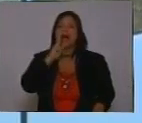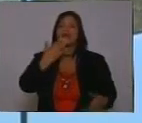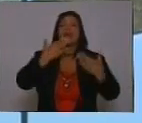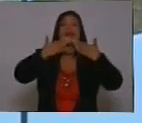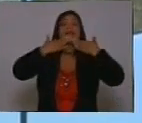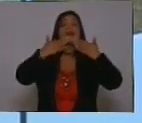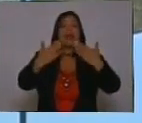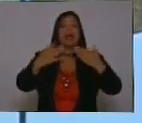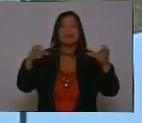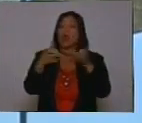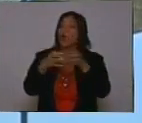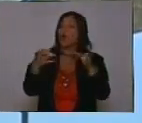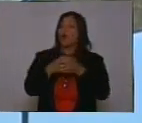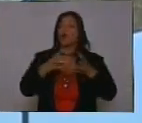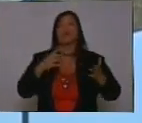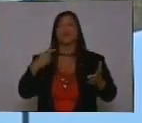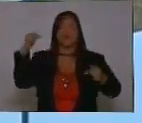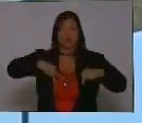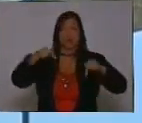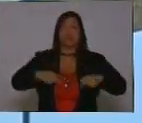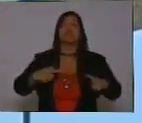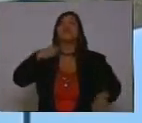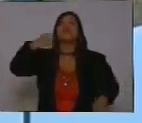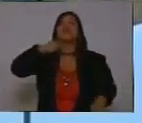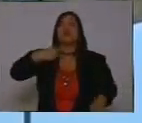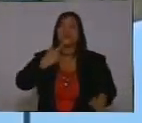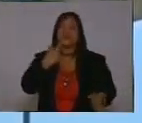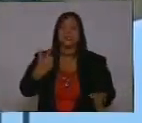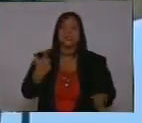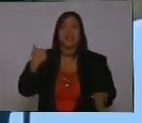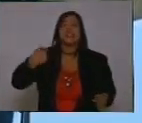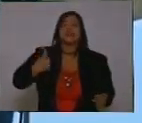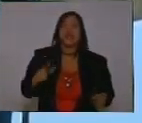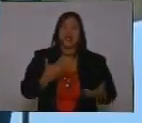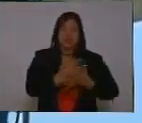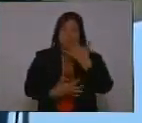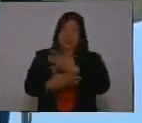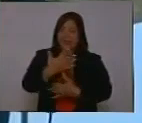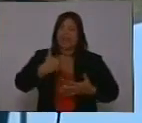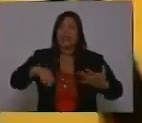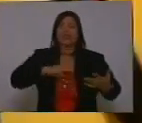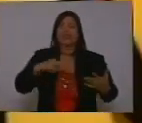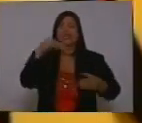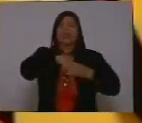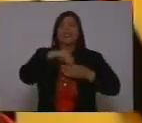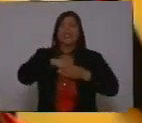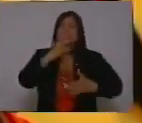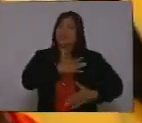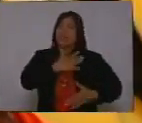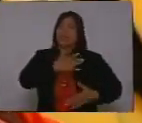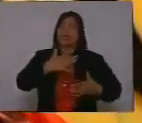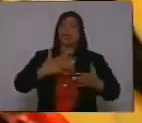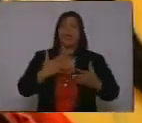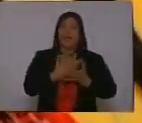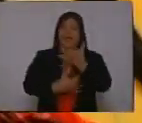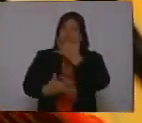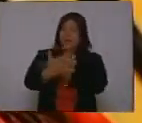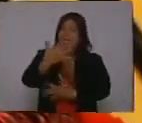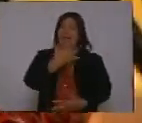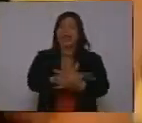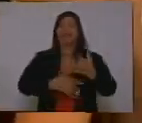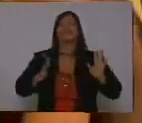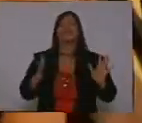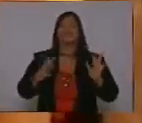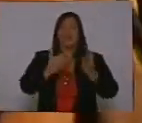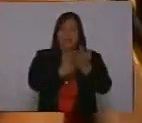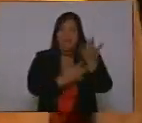del Partido Comunista, yo puedo decir que tengo el marxismo-leninismo en mis venas.